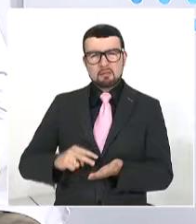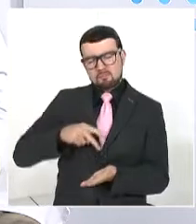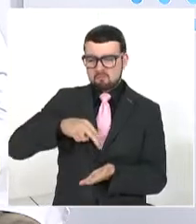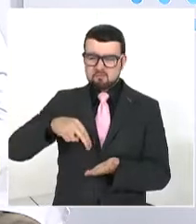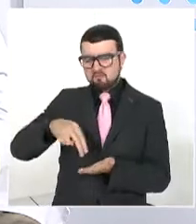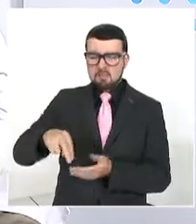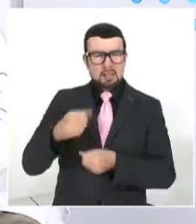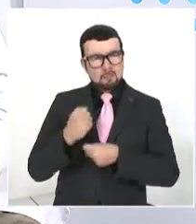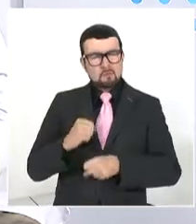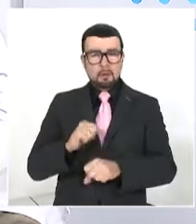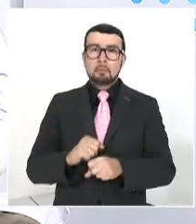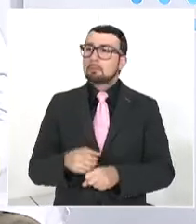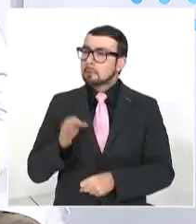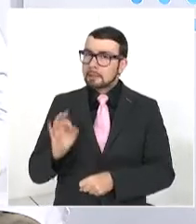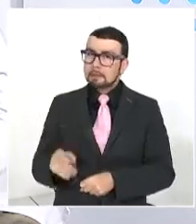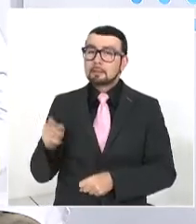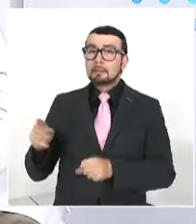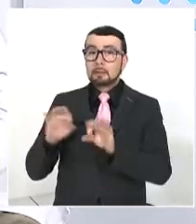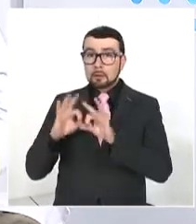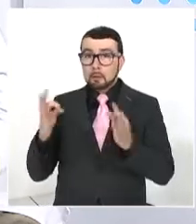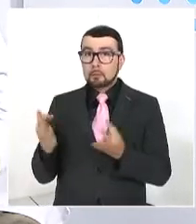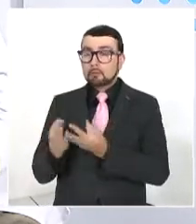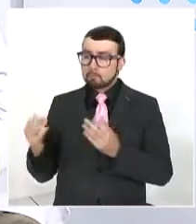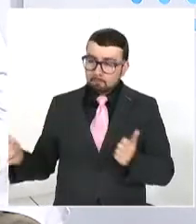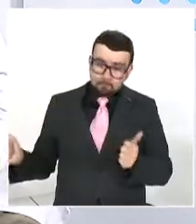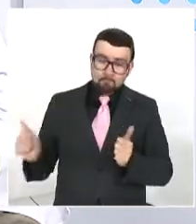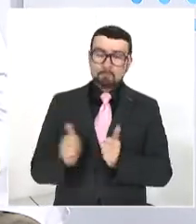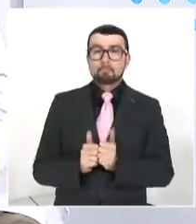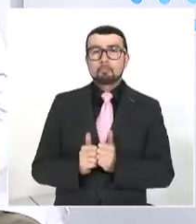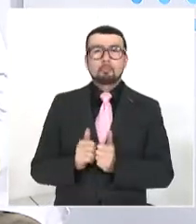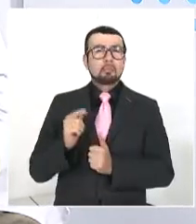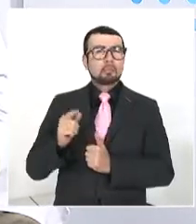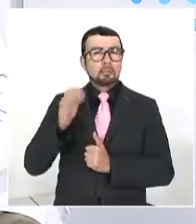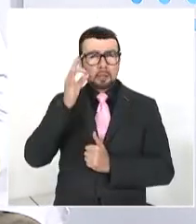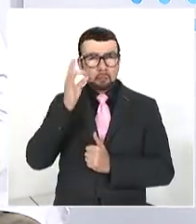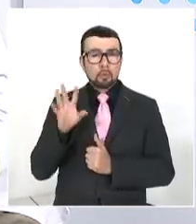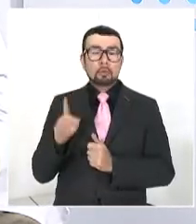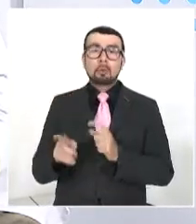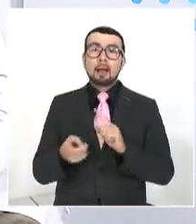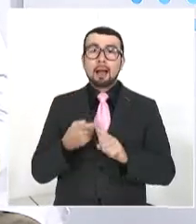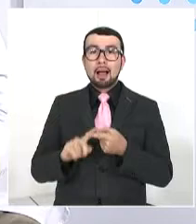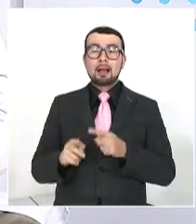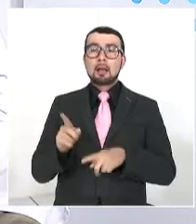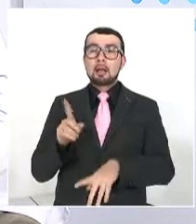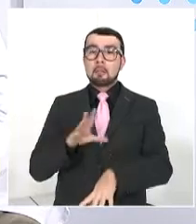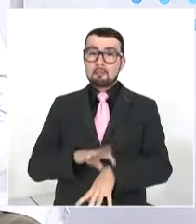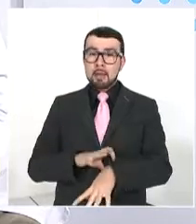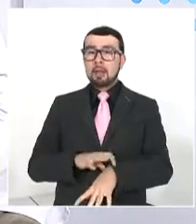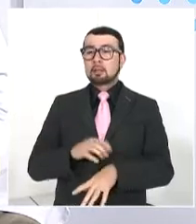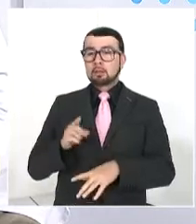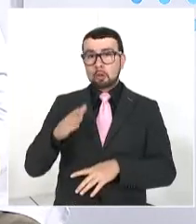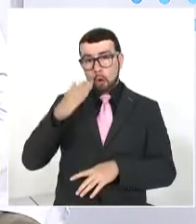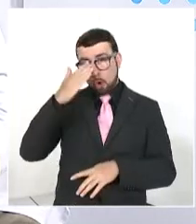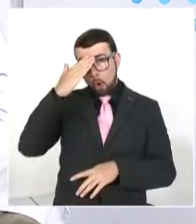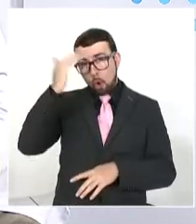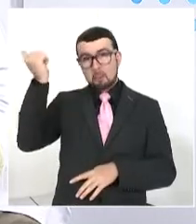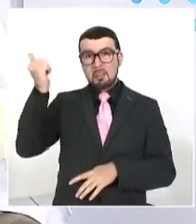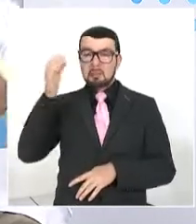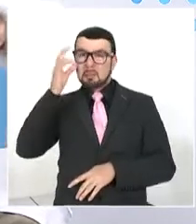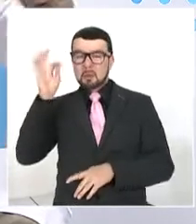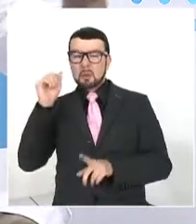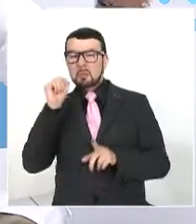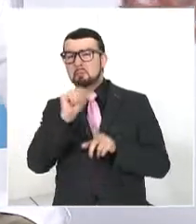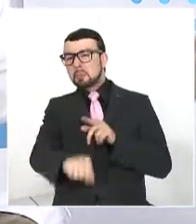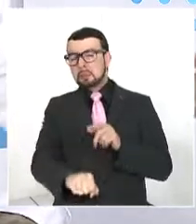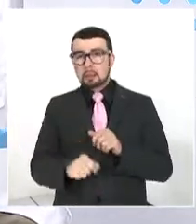siempre tuvo a su lado su familia. De pronto muchos de sus compañeros médicos lo olvidaron. Y